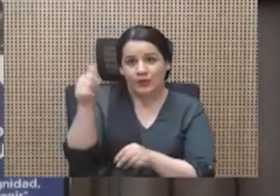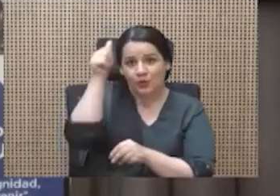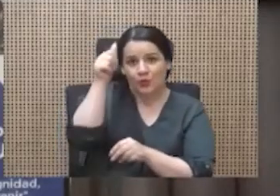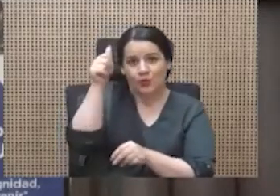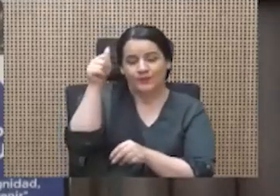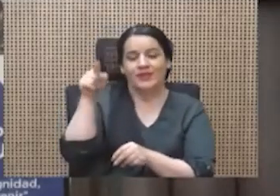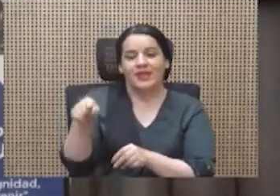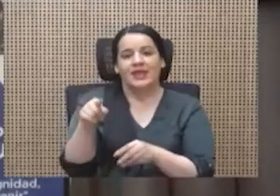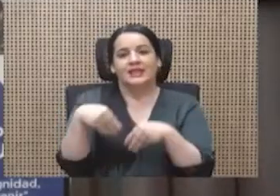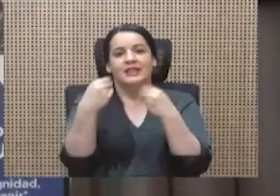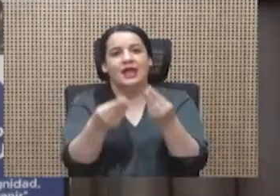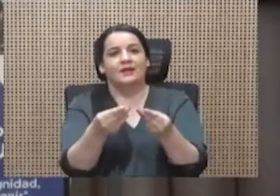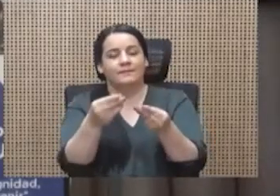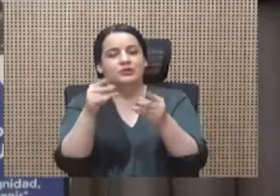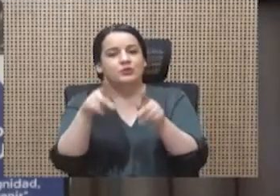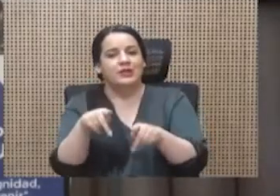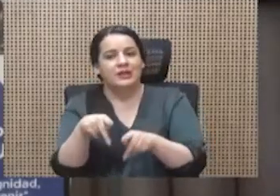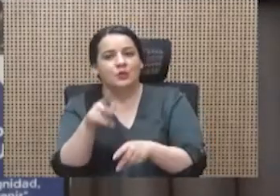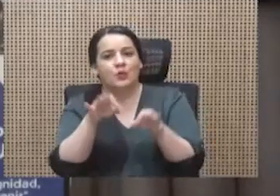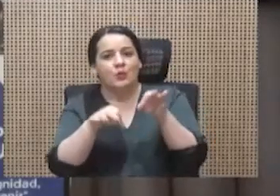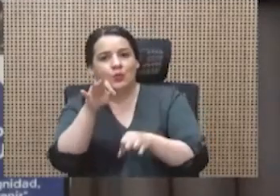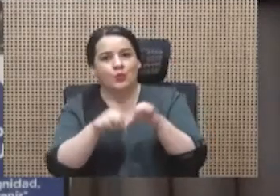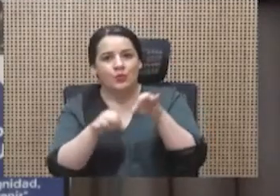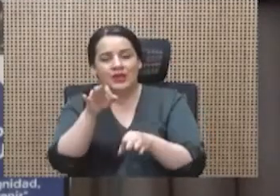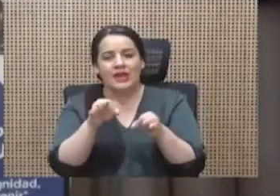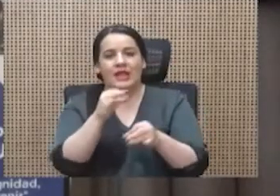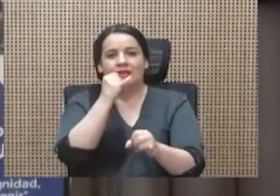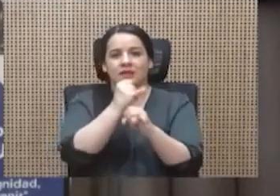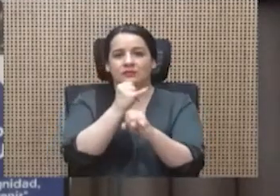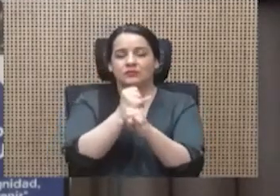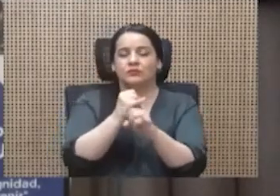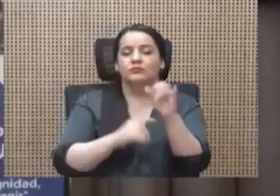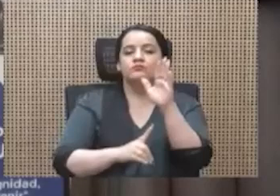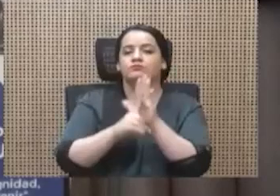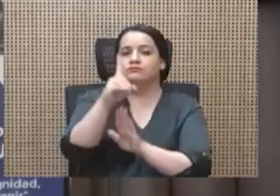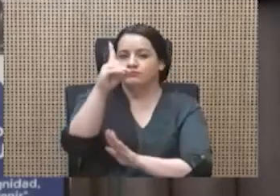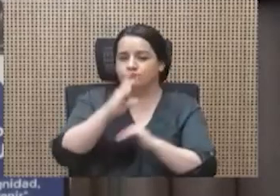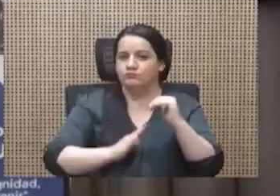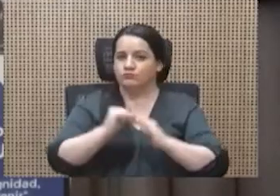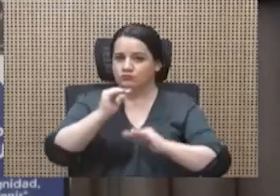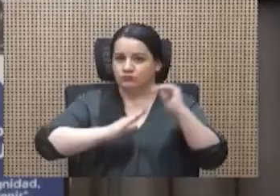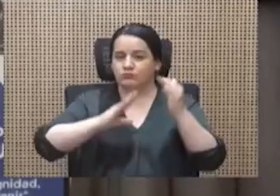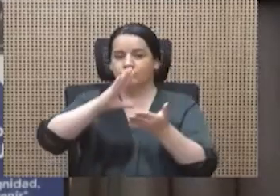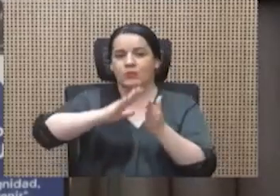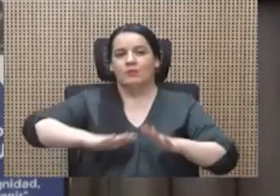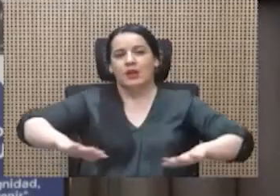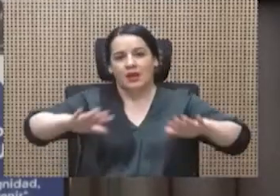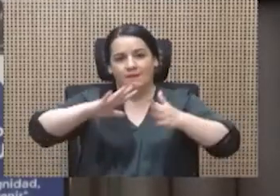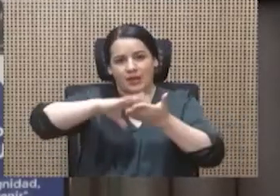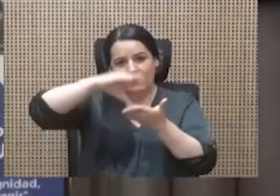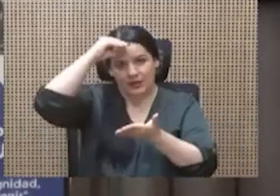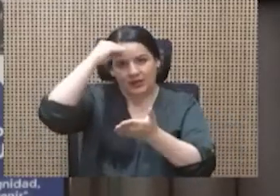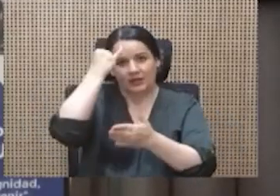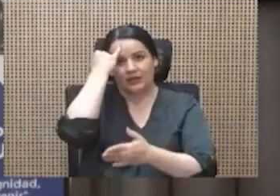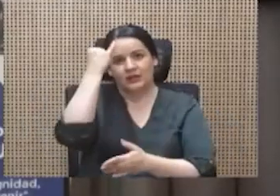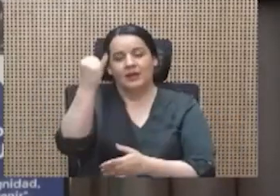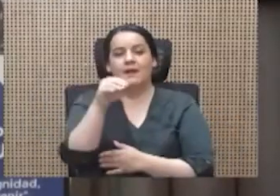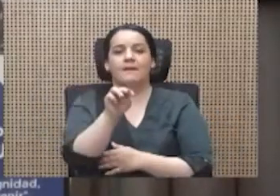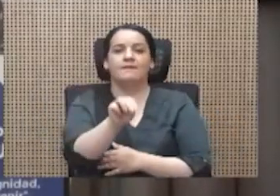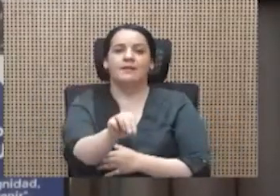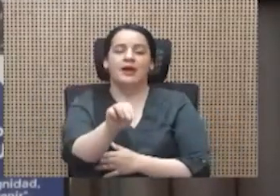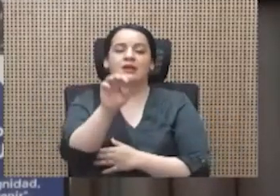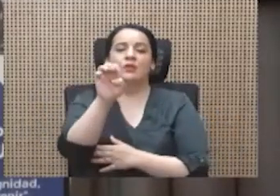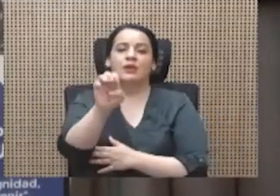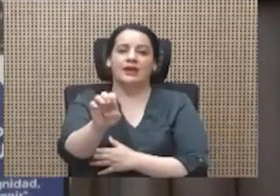de personería jurídica instrumental al Instituto de Desarrollo de Infraestructura para Ambientes de Aprendizaje, IDEA, María Eugenia Dengo